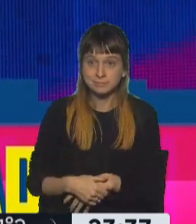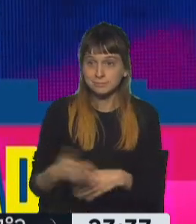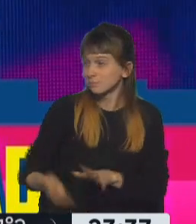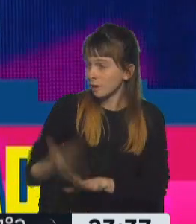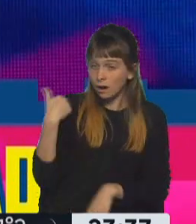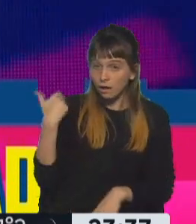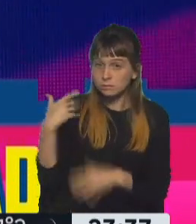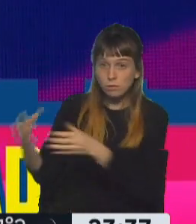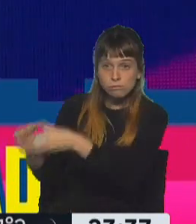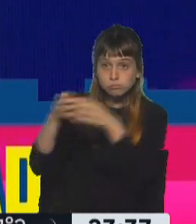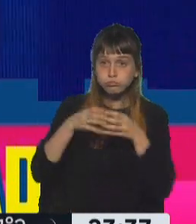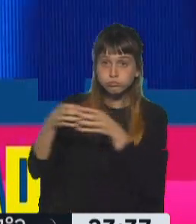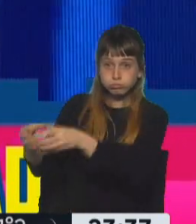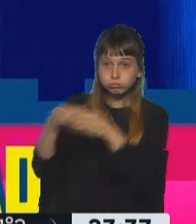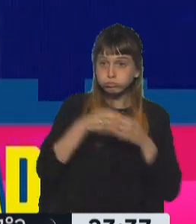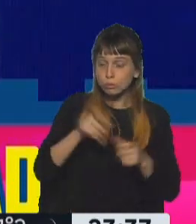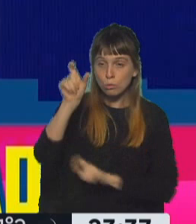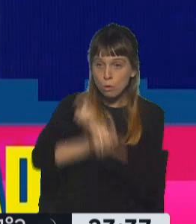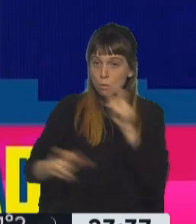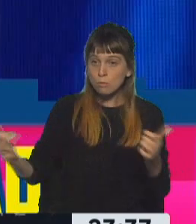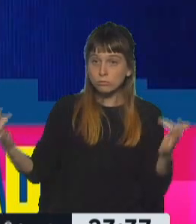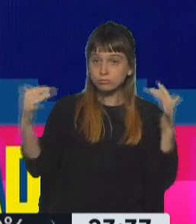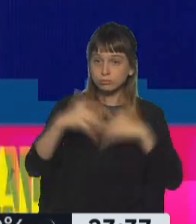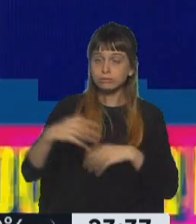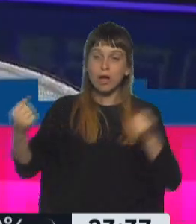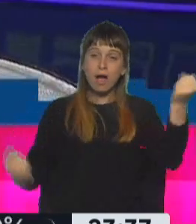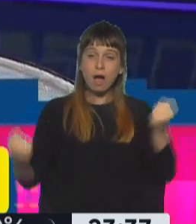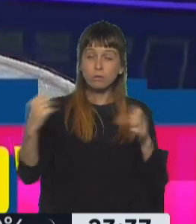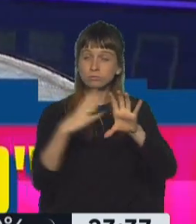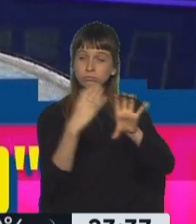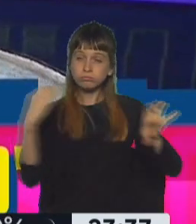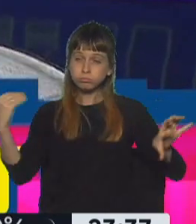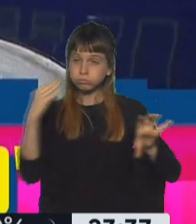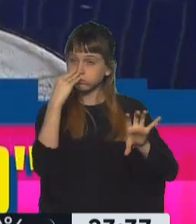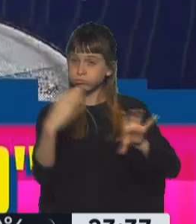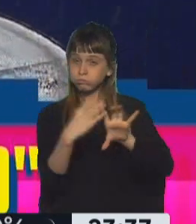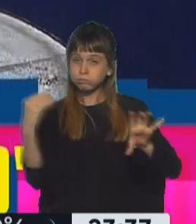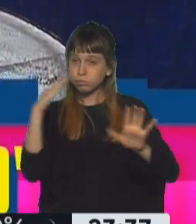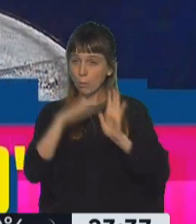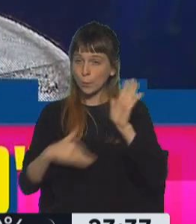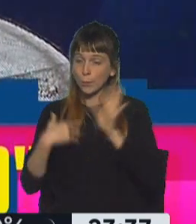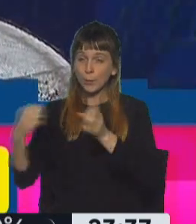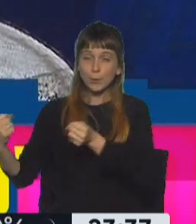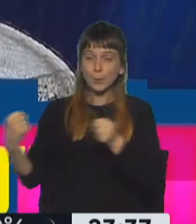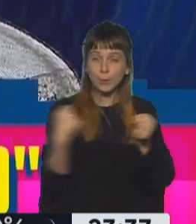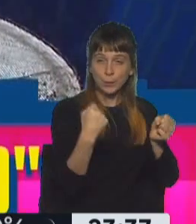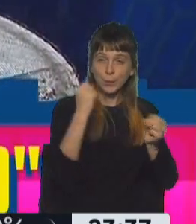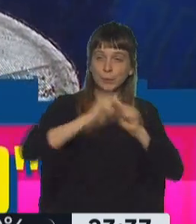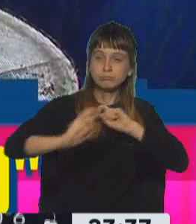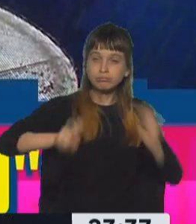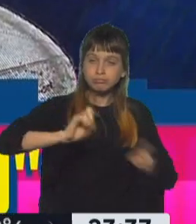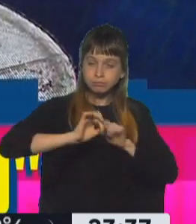gente que bajaban por ahí de una traffic a gritar, a insultar. Iban con un parlante, ponían